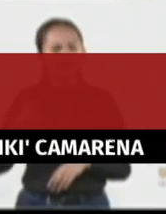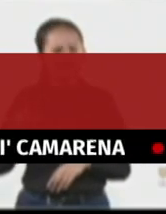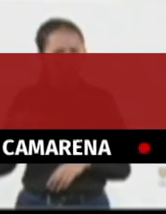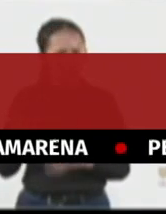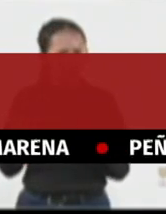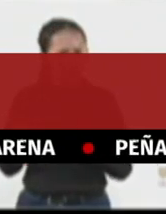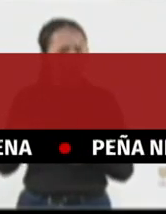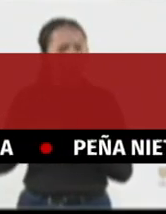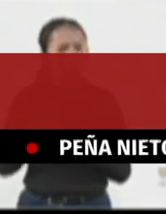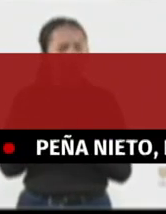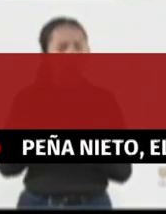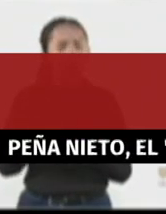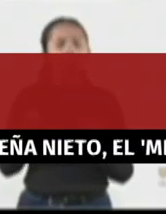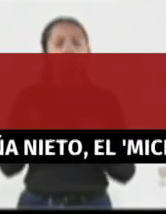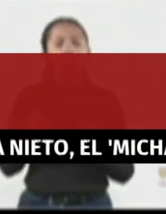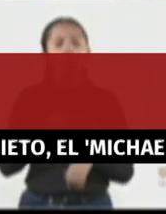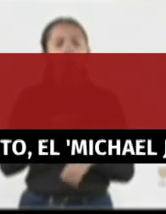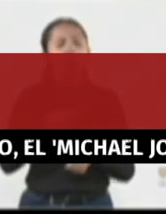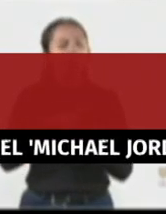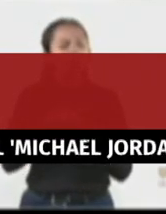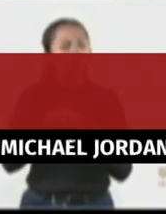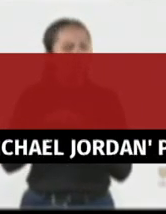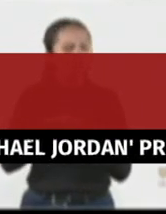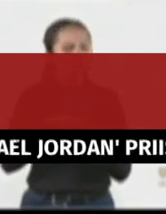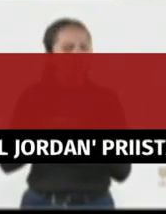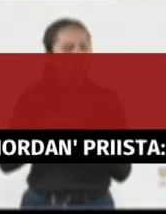¿Quién de aquí quiere ser doctora?